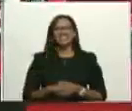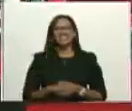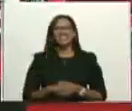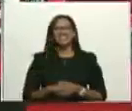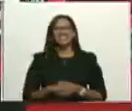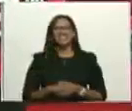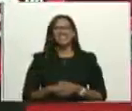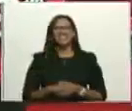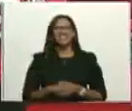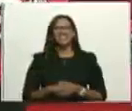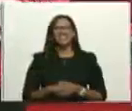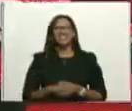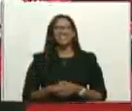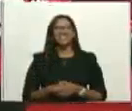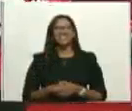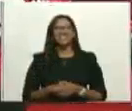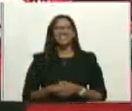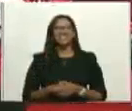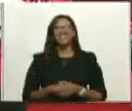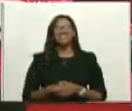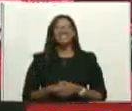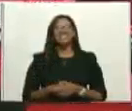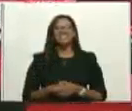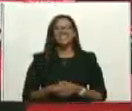Dale un ojito a ellos, un ojito, un ojito.